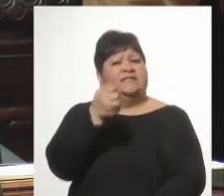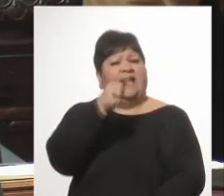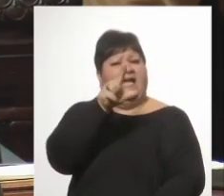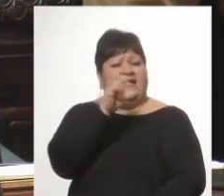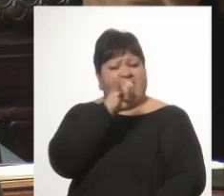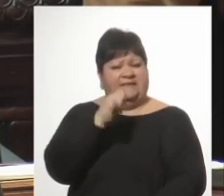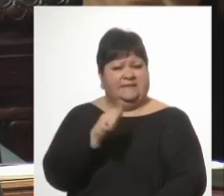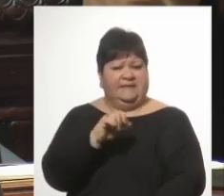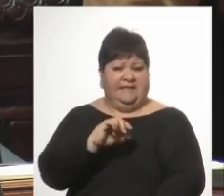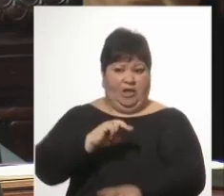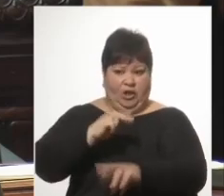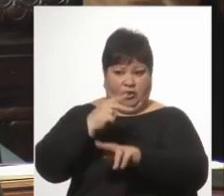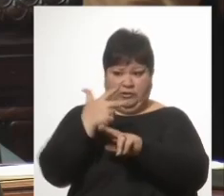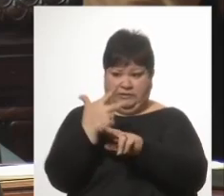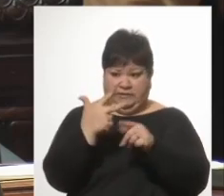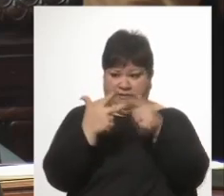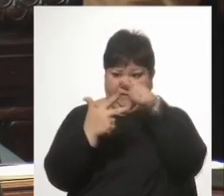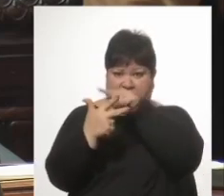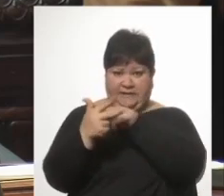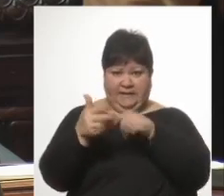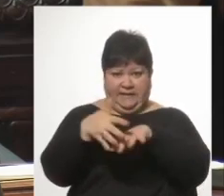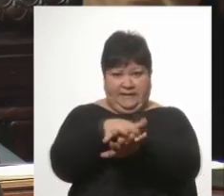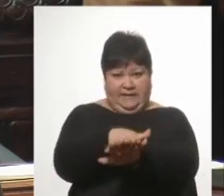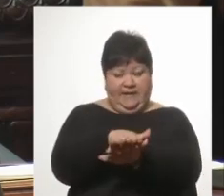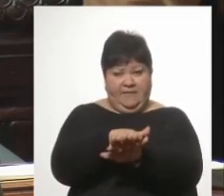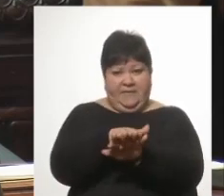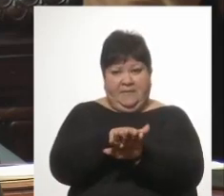integrantes del Tribunal de Honor.